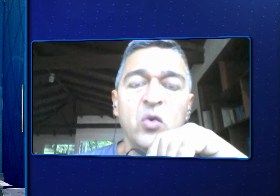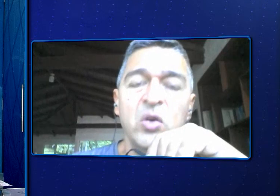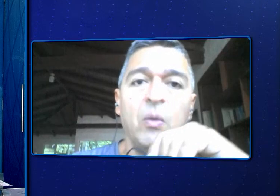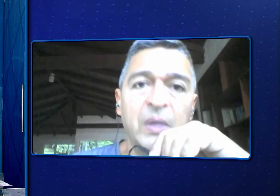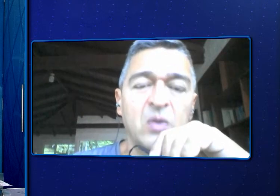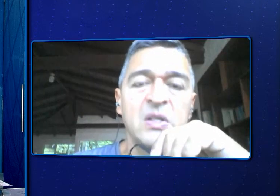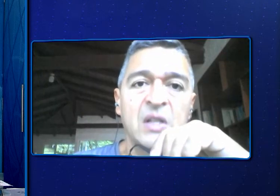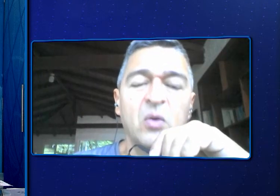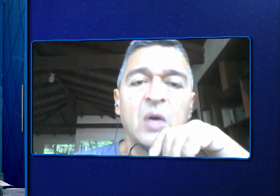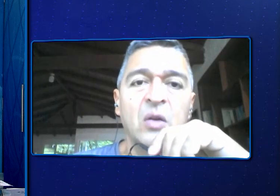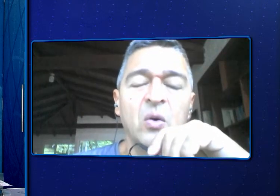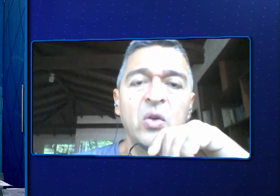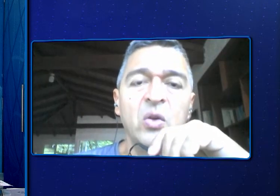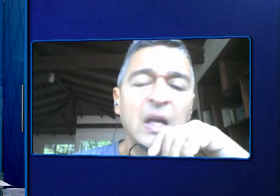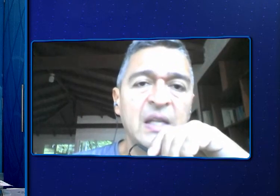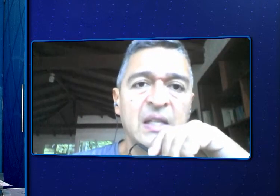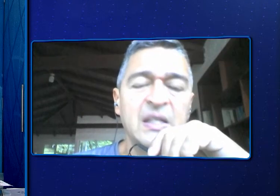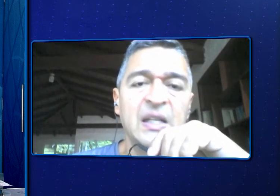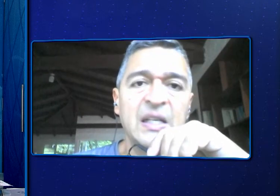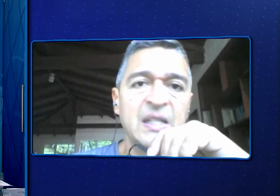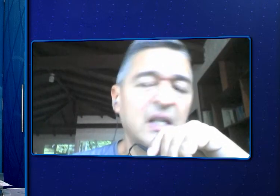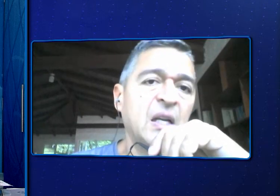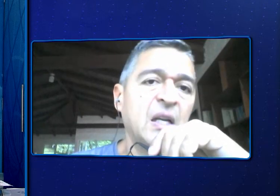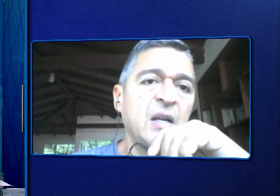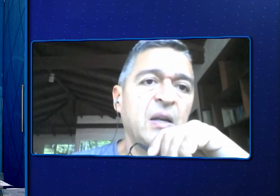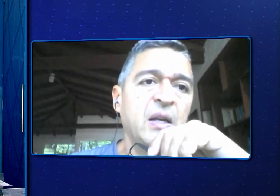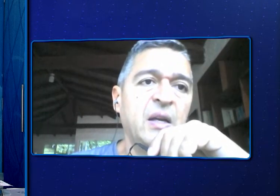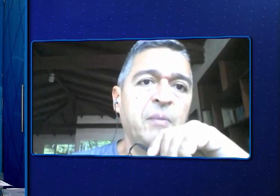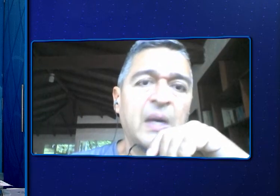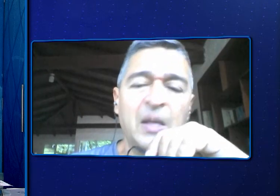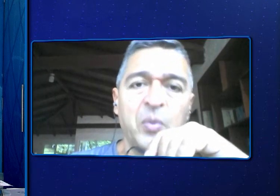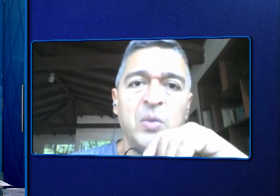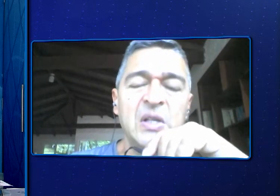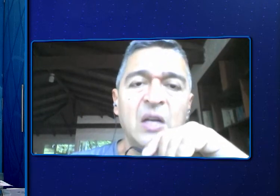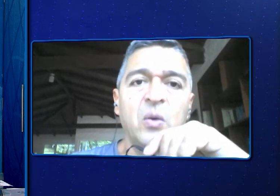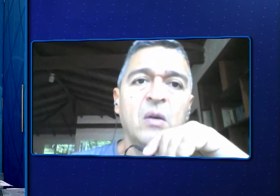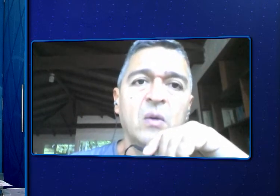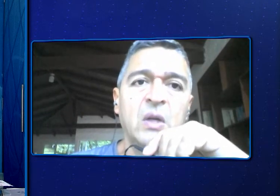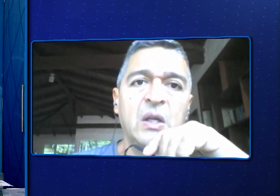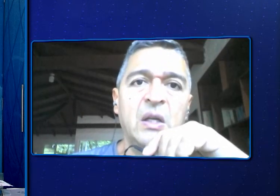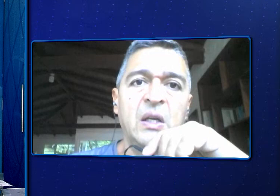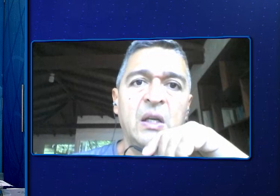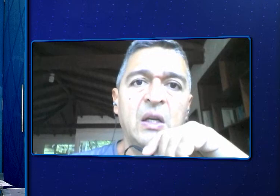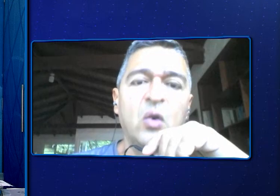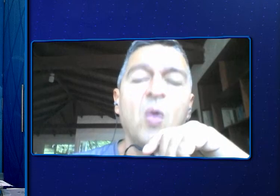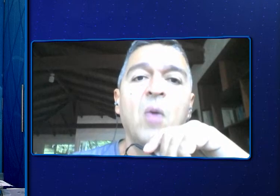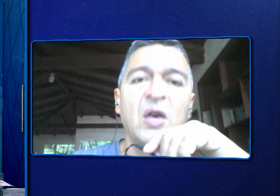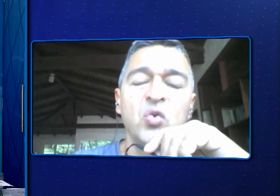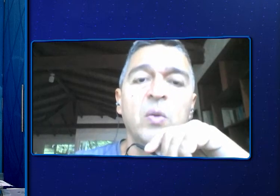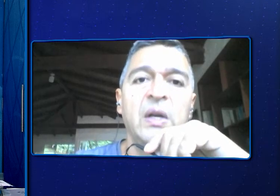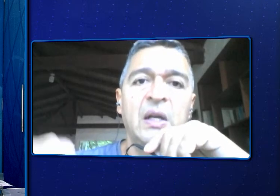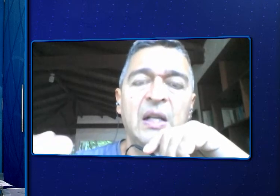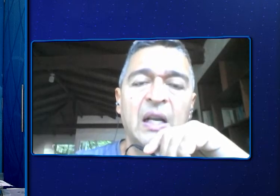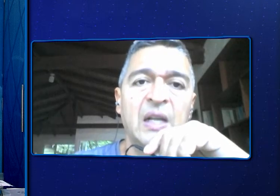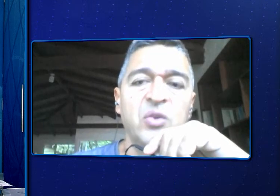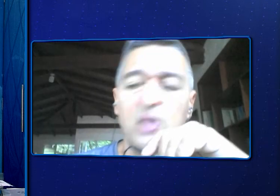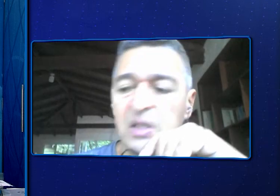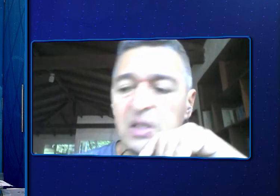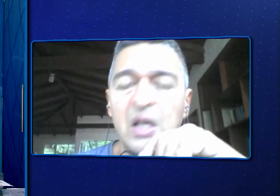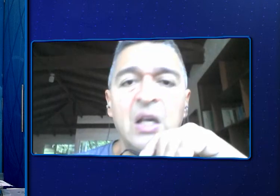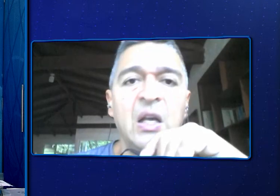Gustavo Petro se está jugando y una de esas tiene que ser para la propuesta del gobierno como ASUME